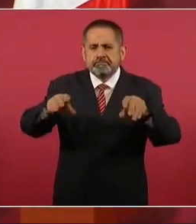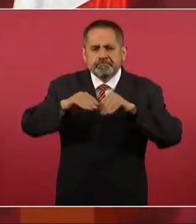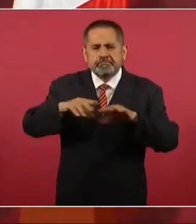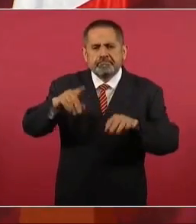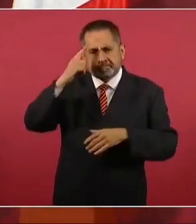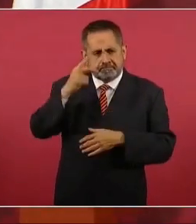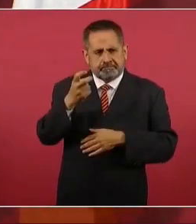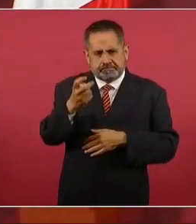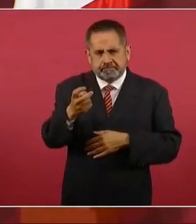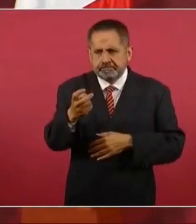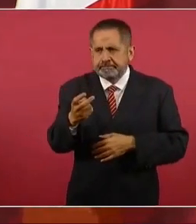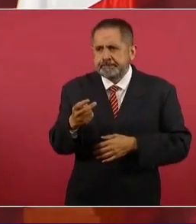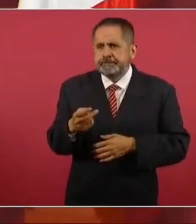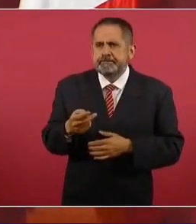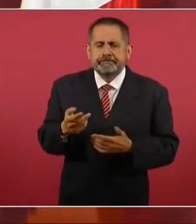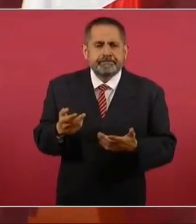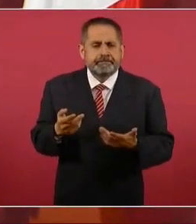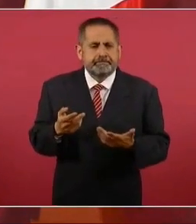para